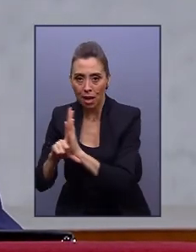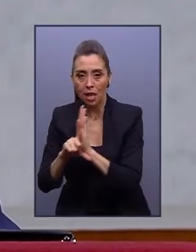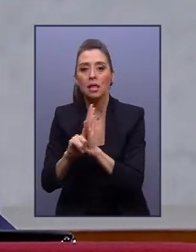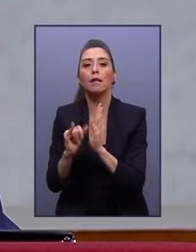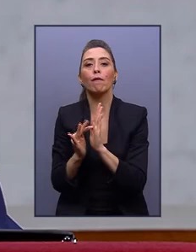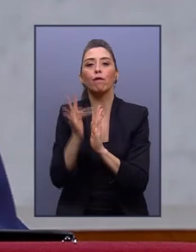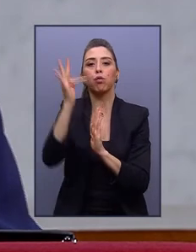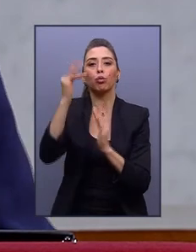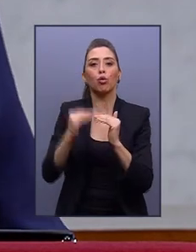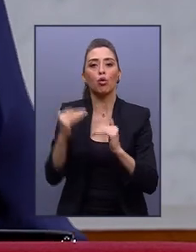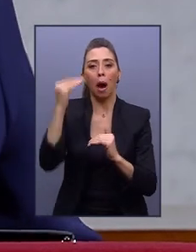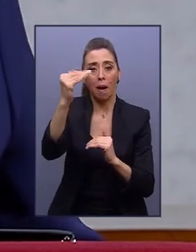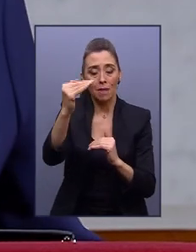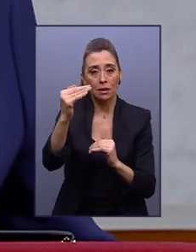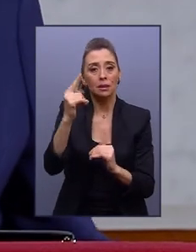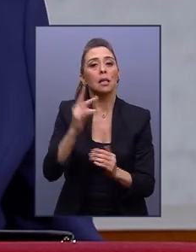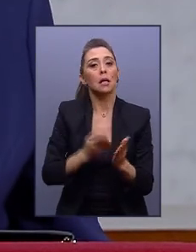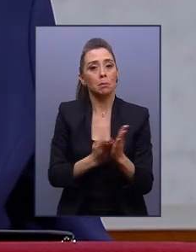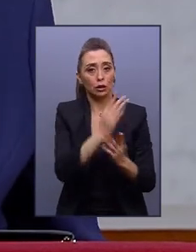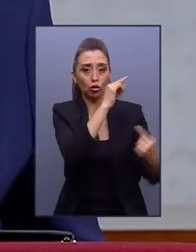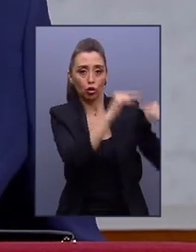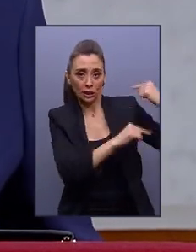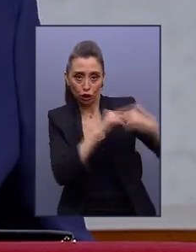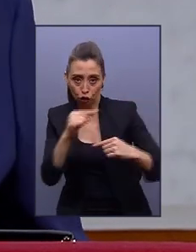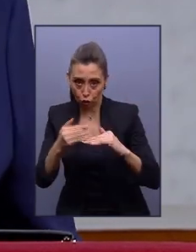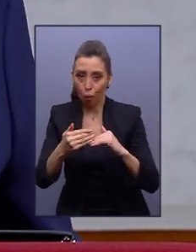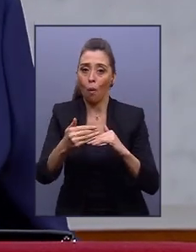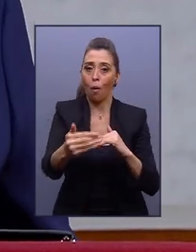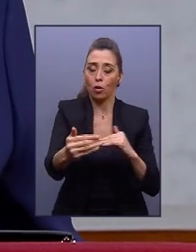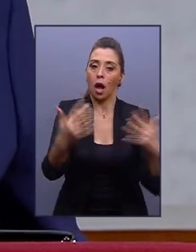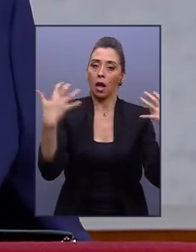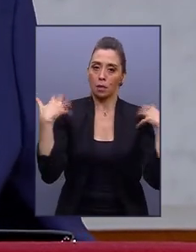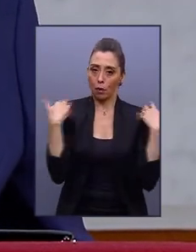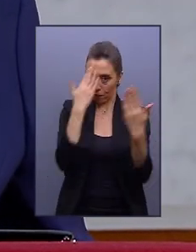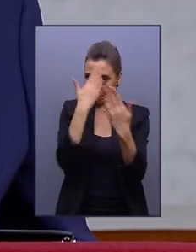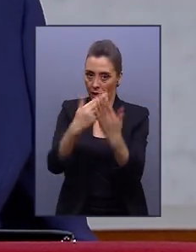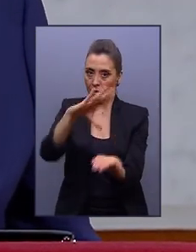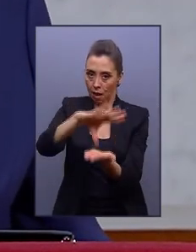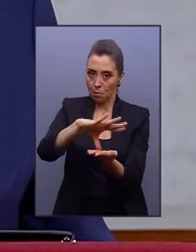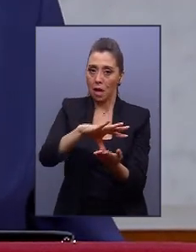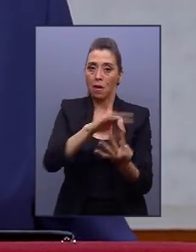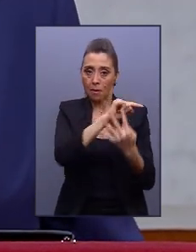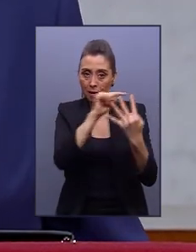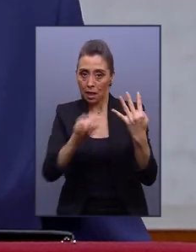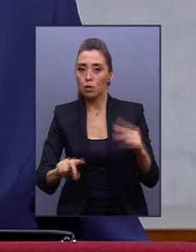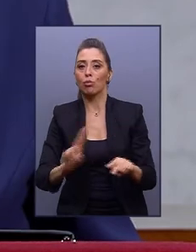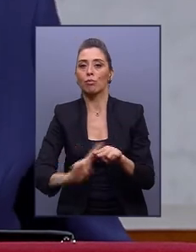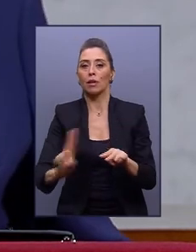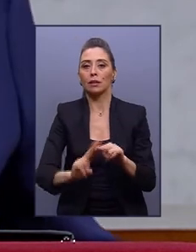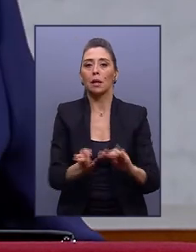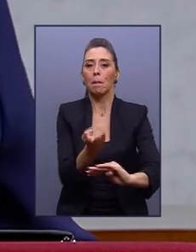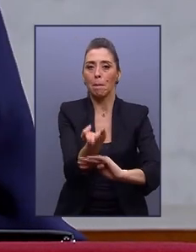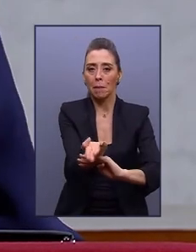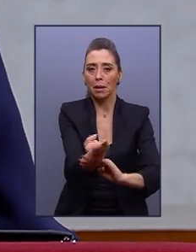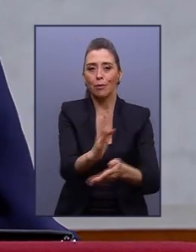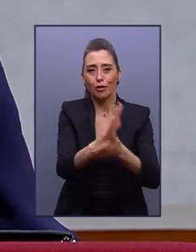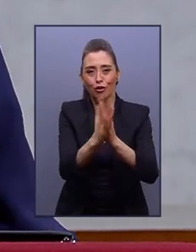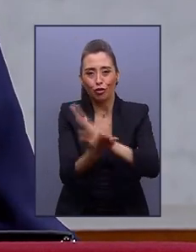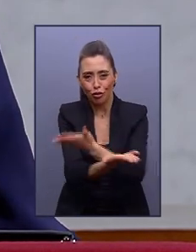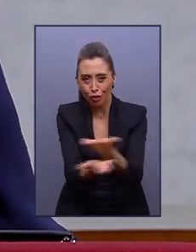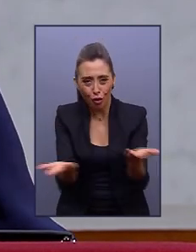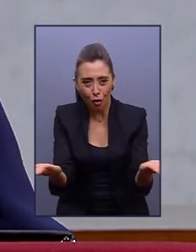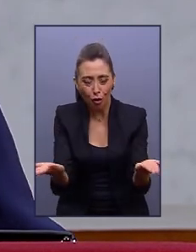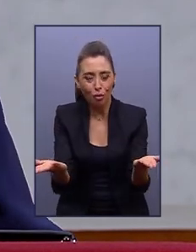futuro. Hemos puesto en marcha una historia y somos responsables ante el país de llevarlas a cabo. Les pido a todos,